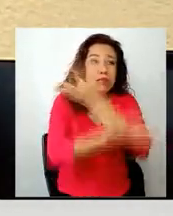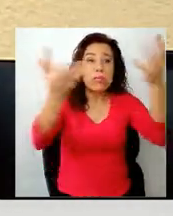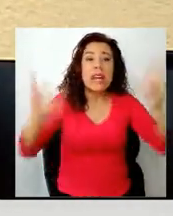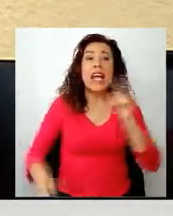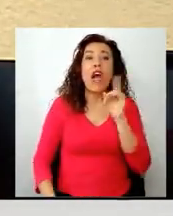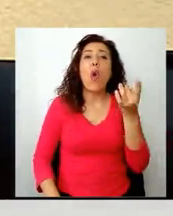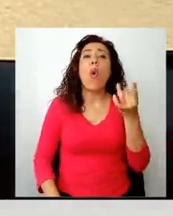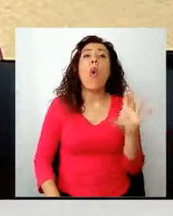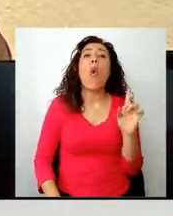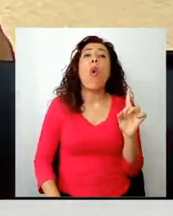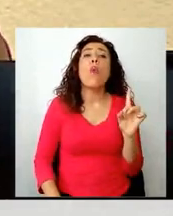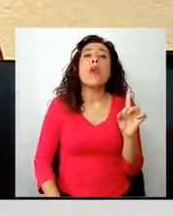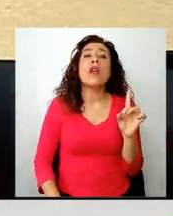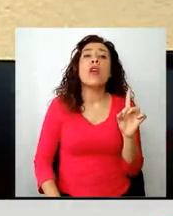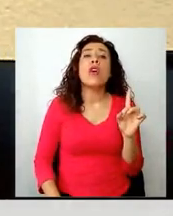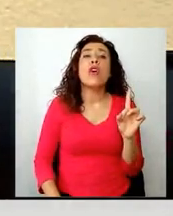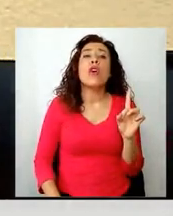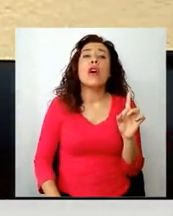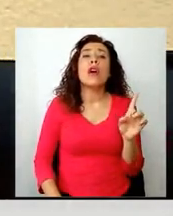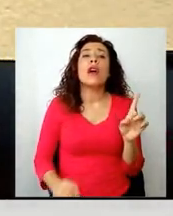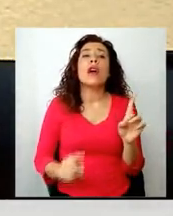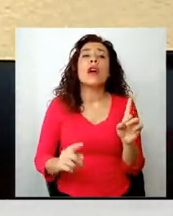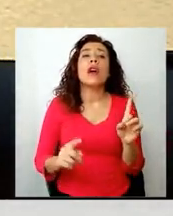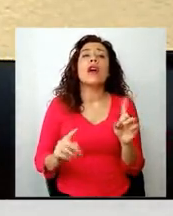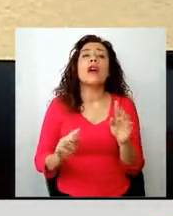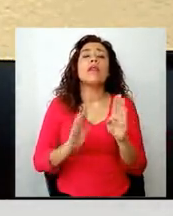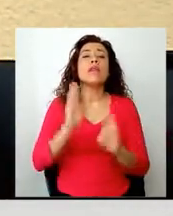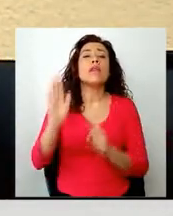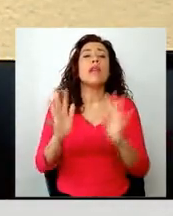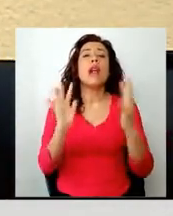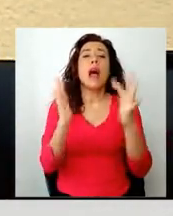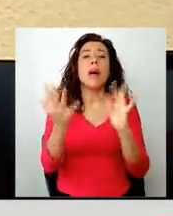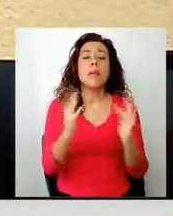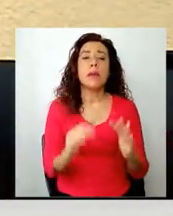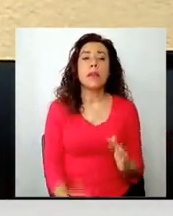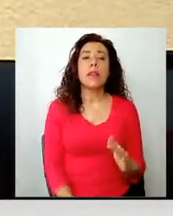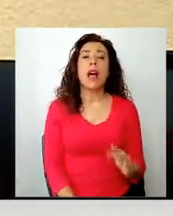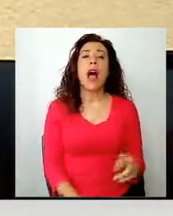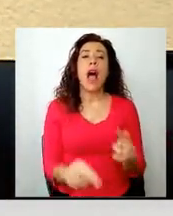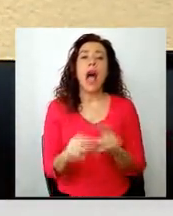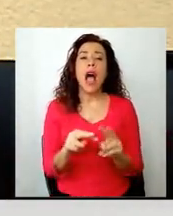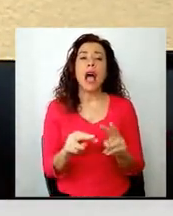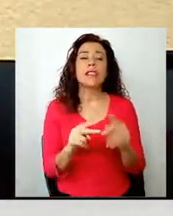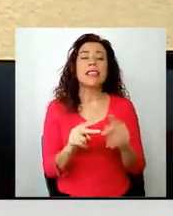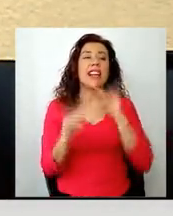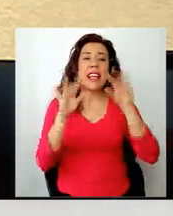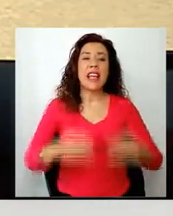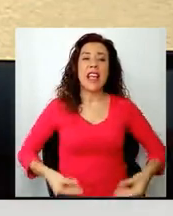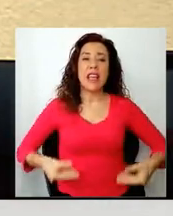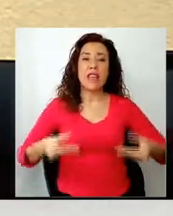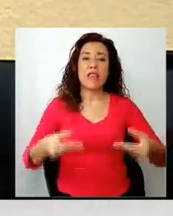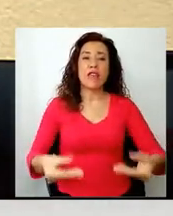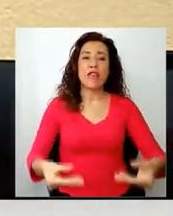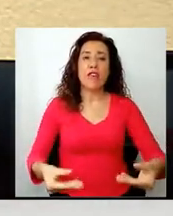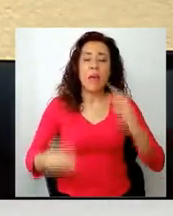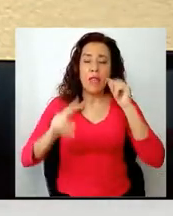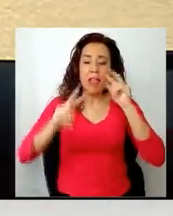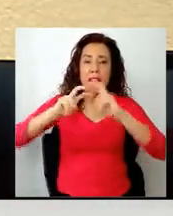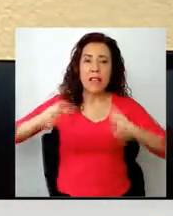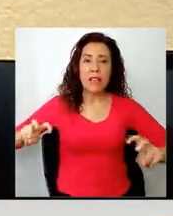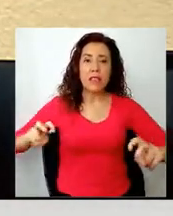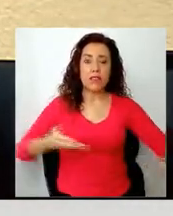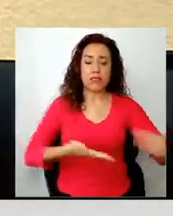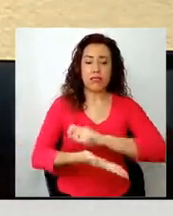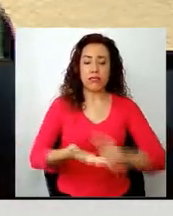época en mi inicio de ambientalistas para qué generar un informe pericial el cual presenté a la